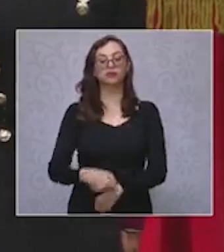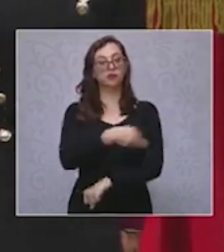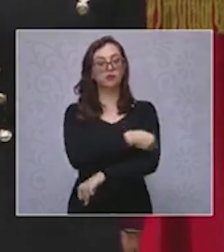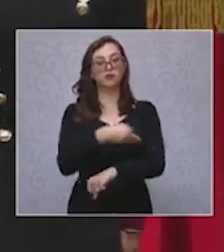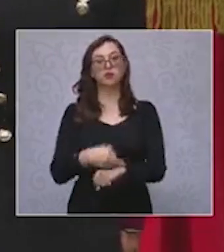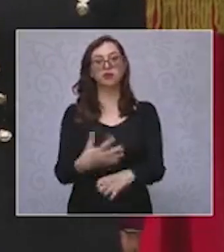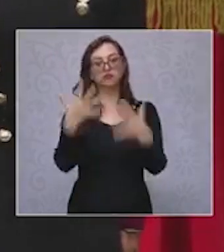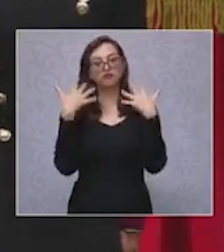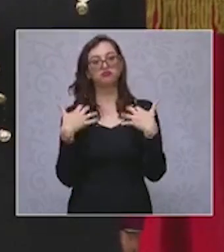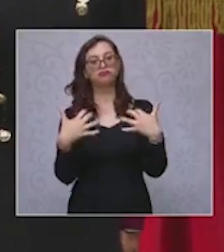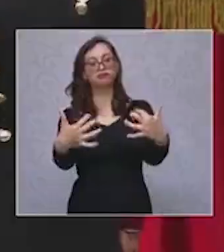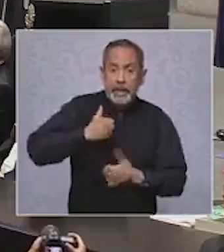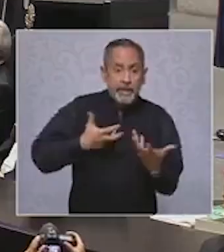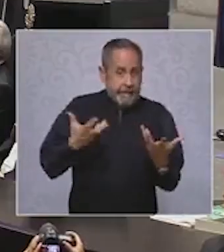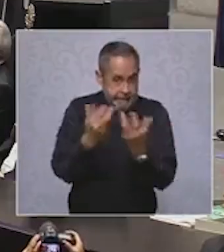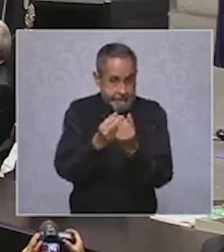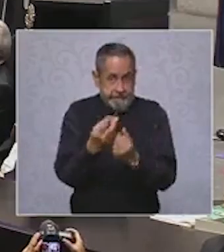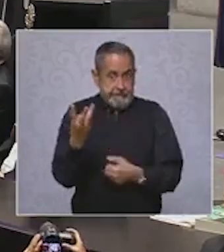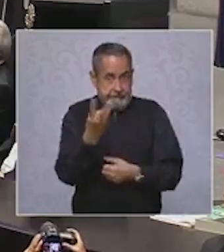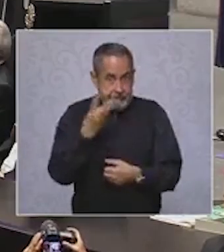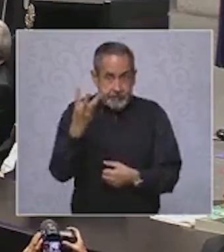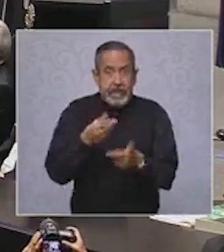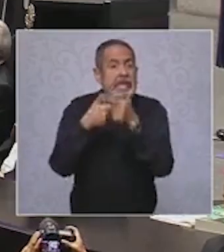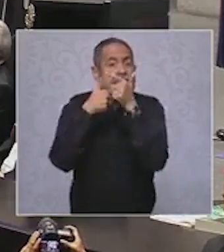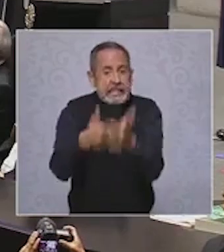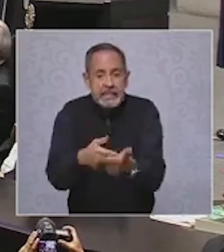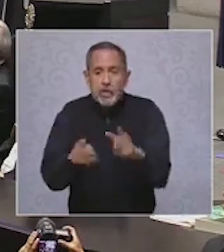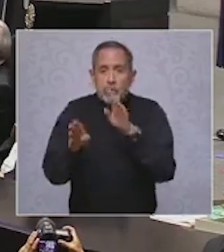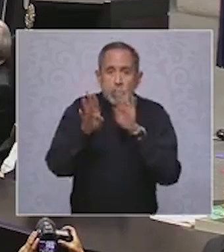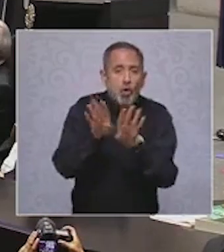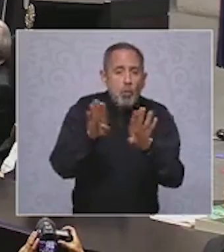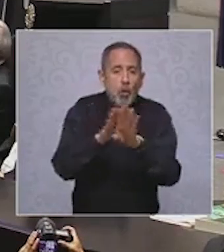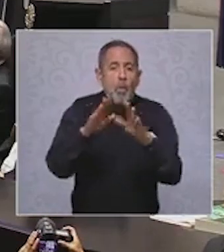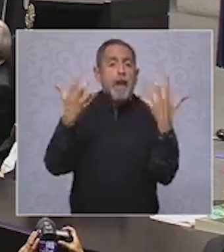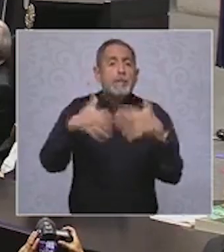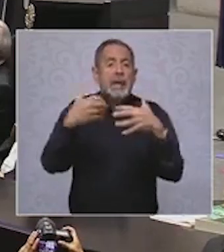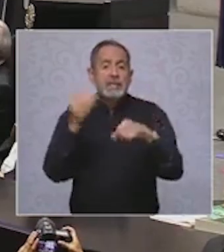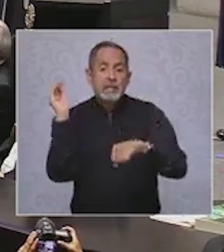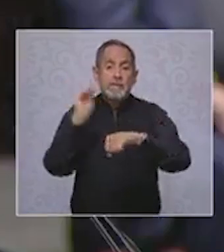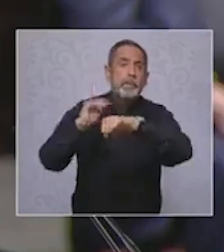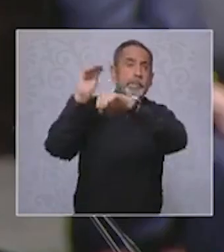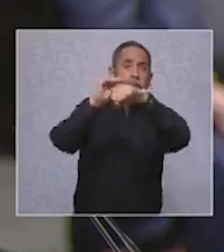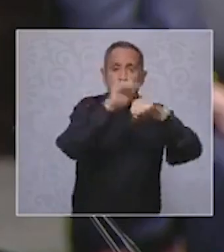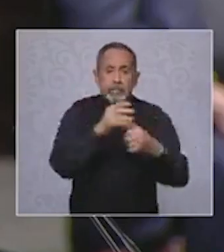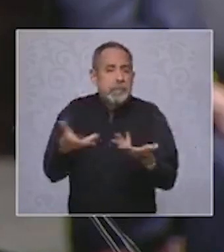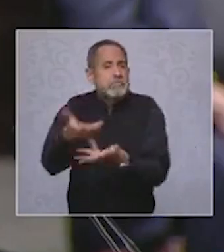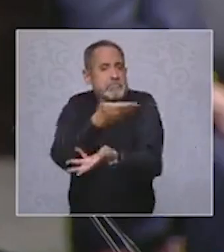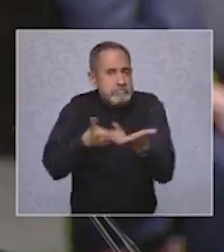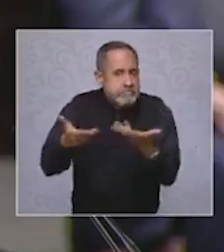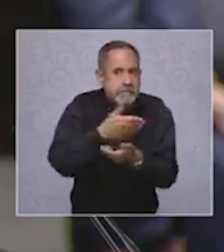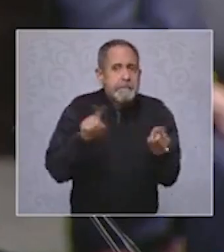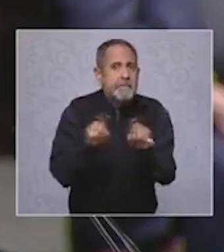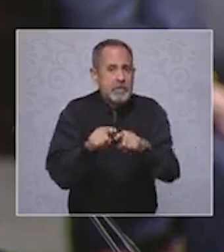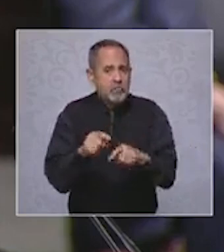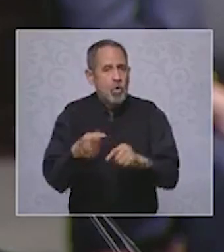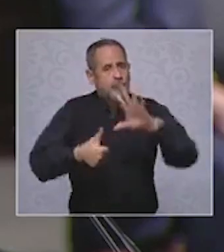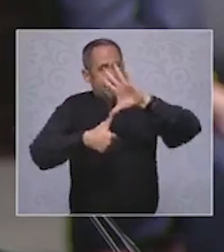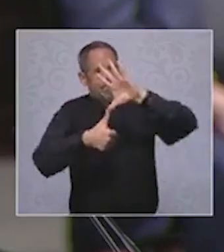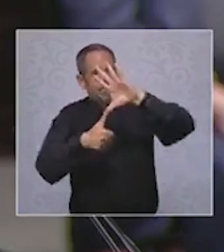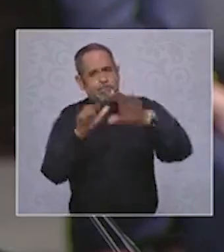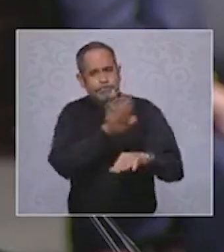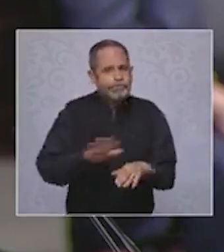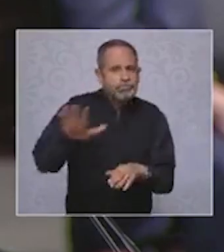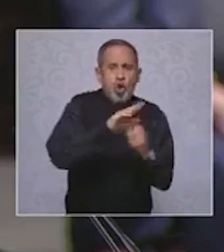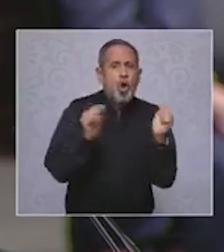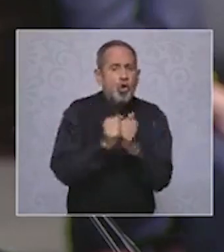primer mensaje a la nación, morenista habló de los datos que asegura sacaron de la pobreza millones de mexicanos. También habló de una economía creciente